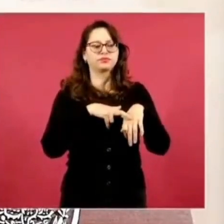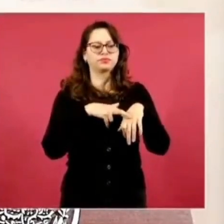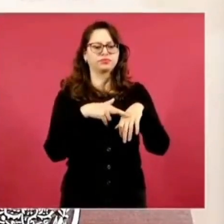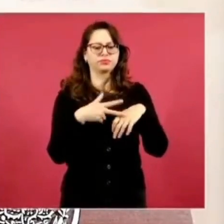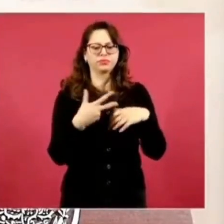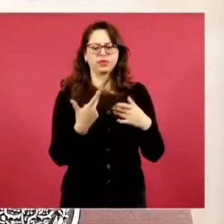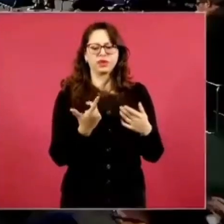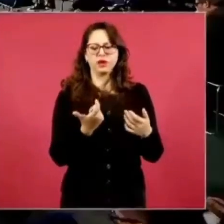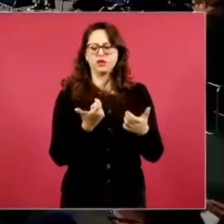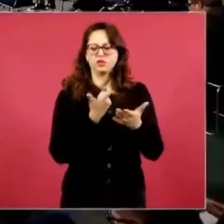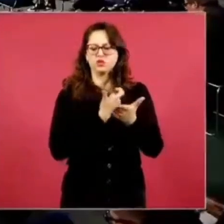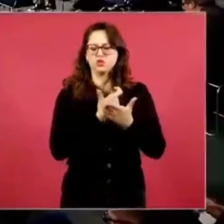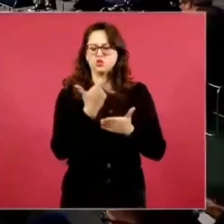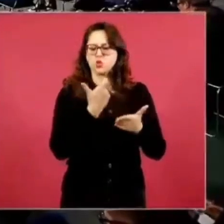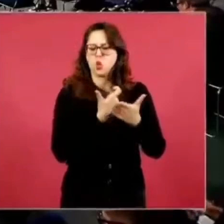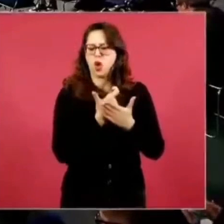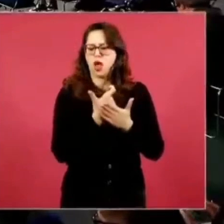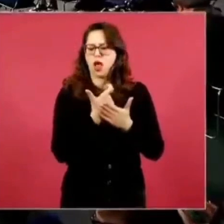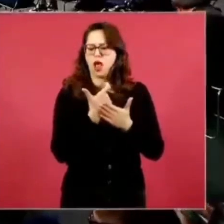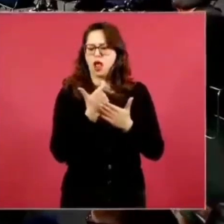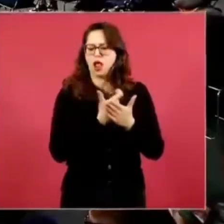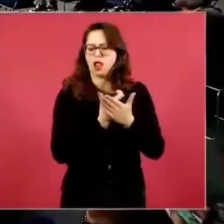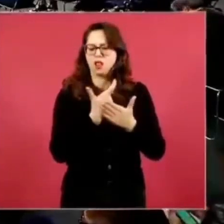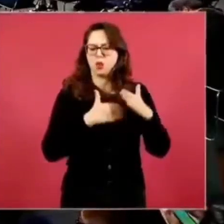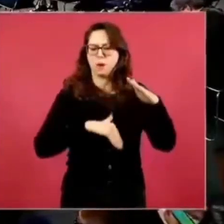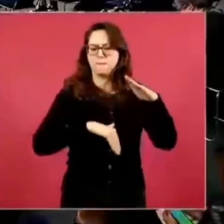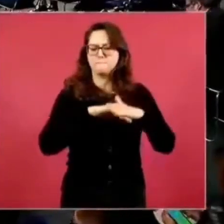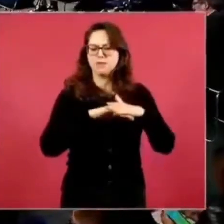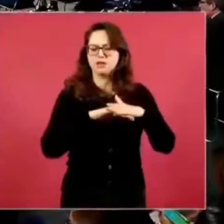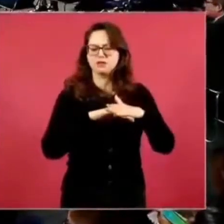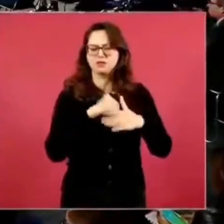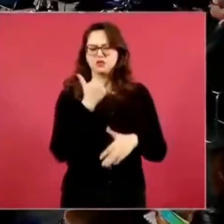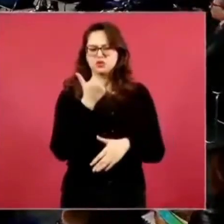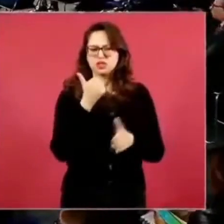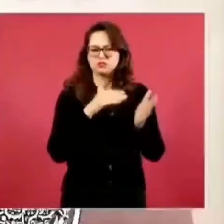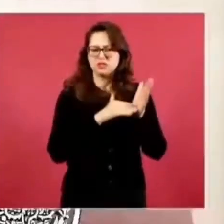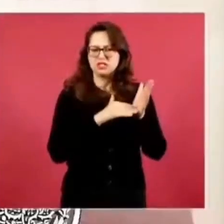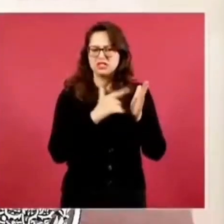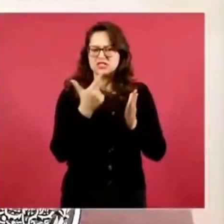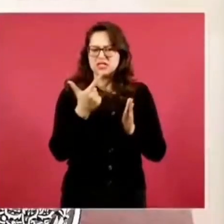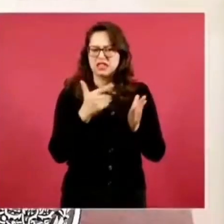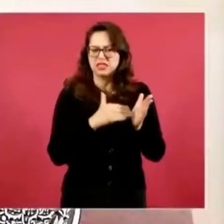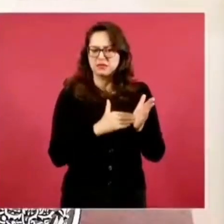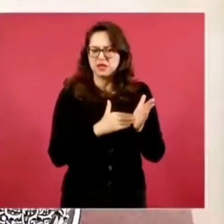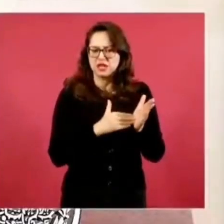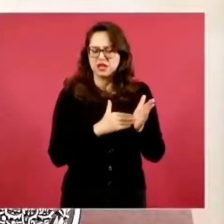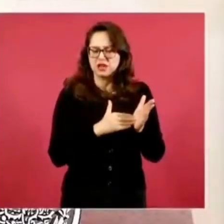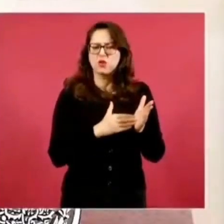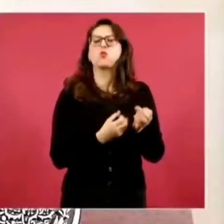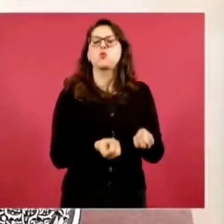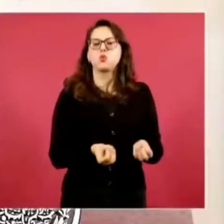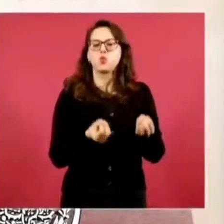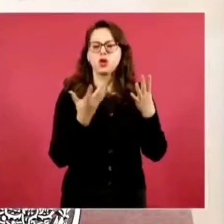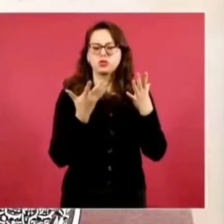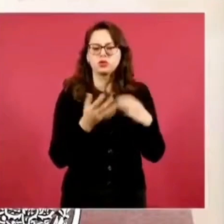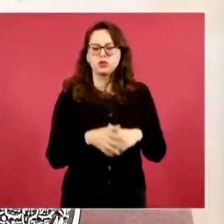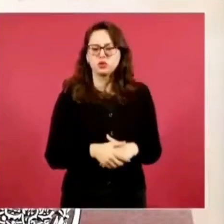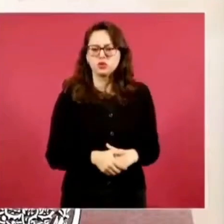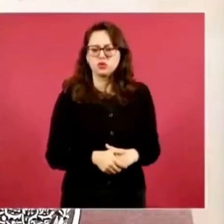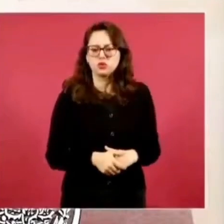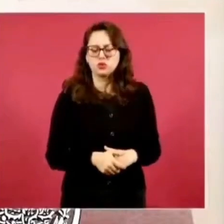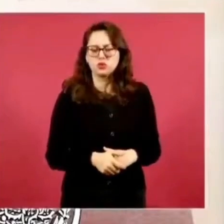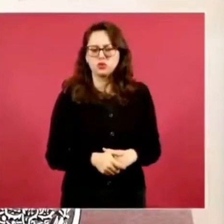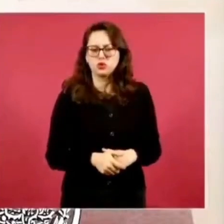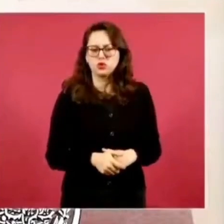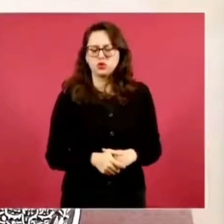6,000 o ¿cuánto es mensual? El mínimo, 6 o 7,000. El mínimo, Sí, 7,000. con el aumento. 400.